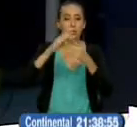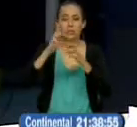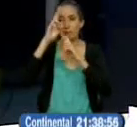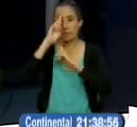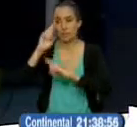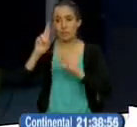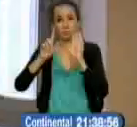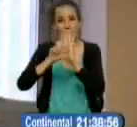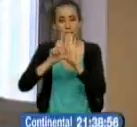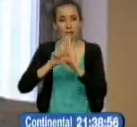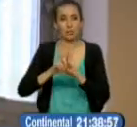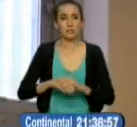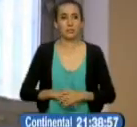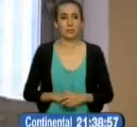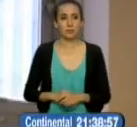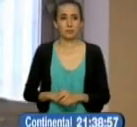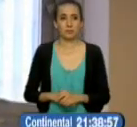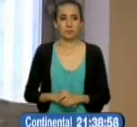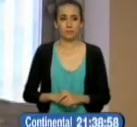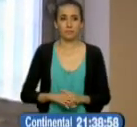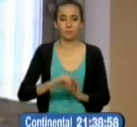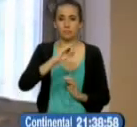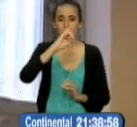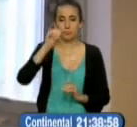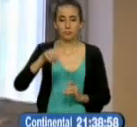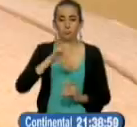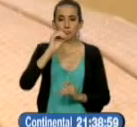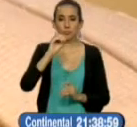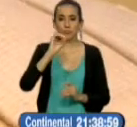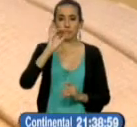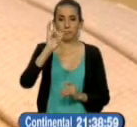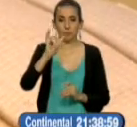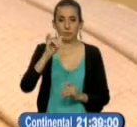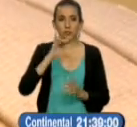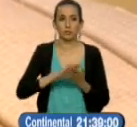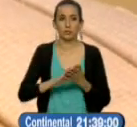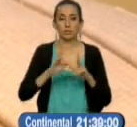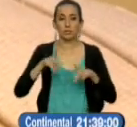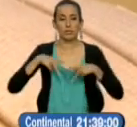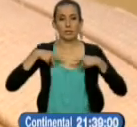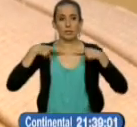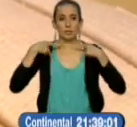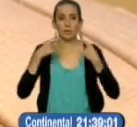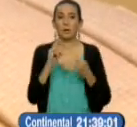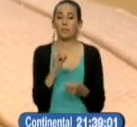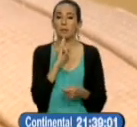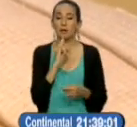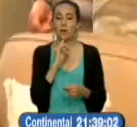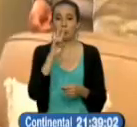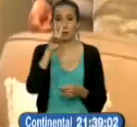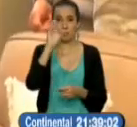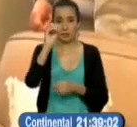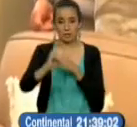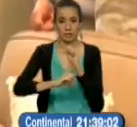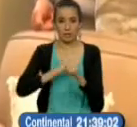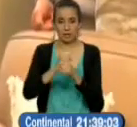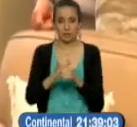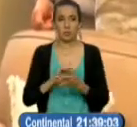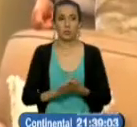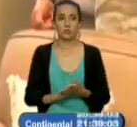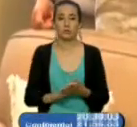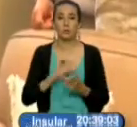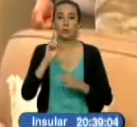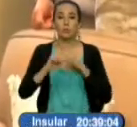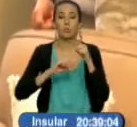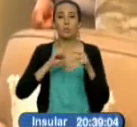leyes. Johnny Guasambo es un inmigrante ecuatoriano que vive en Estados Unidos hace más de 20 años. En el mes